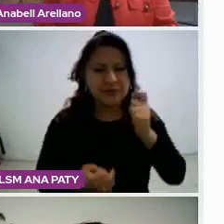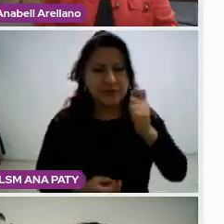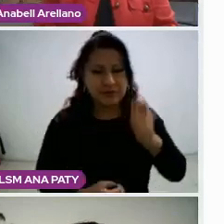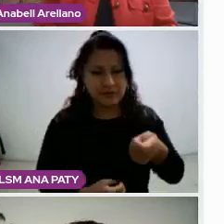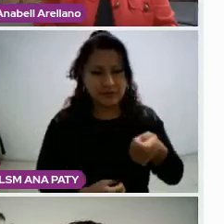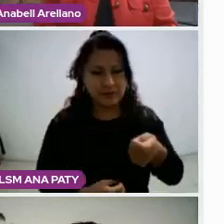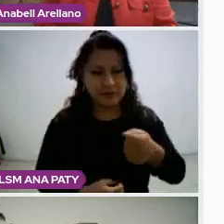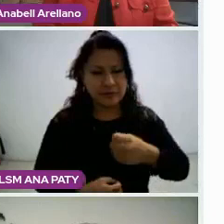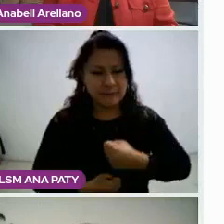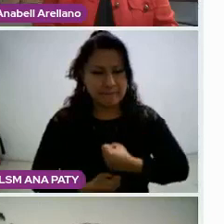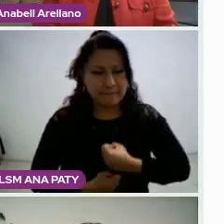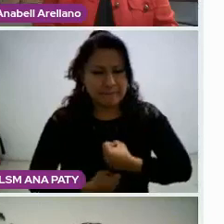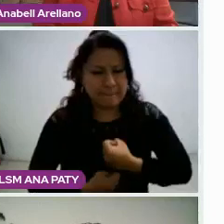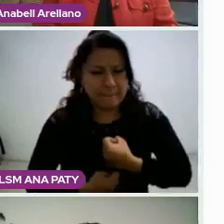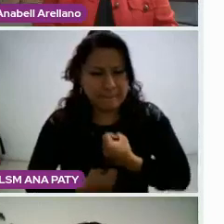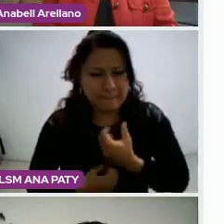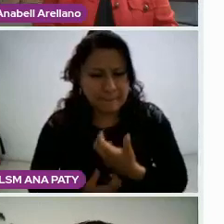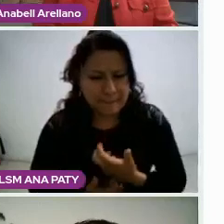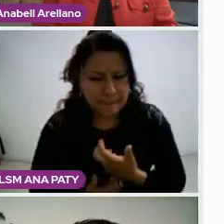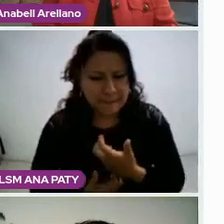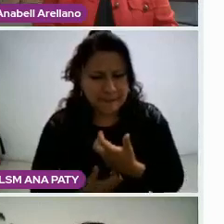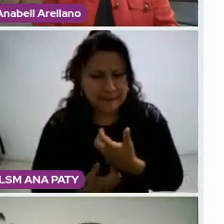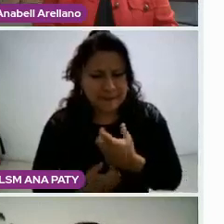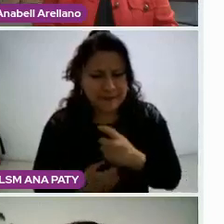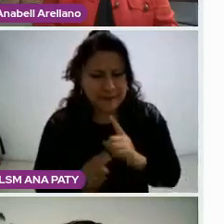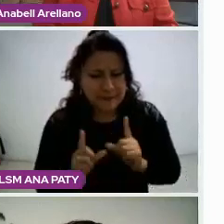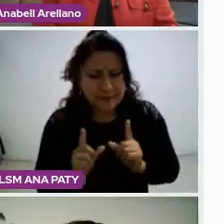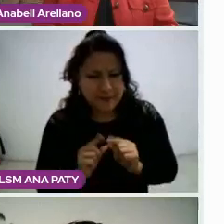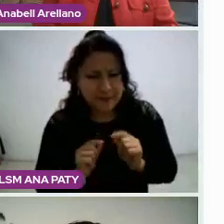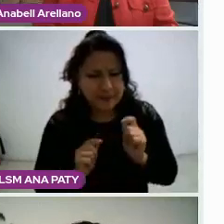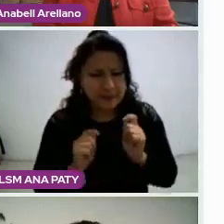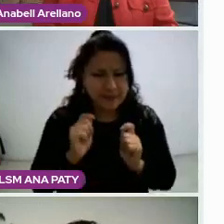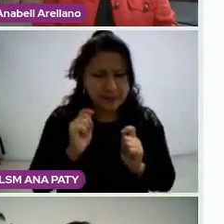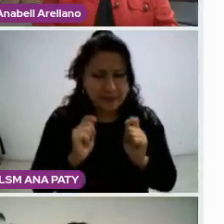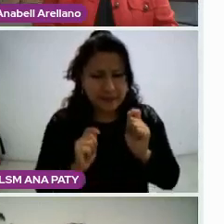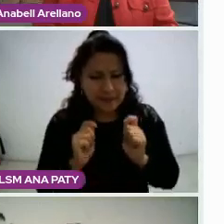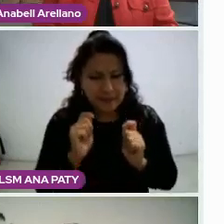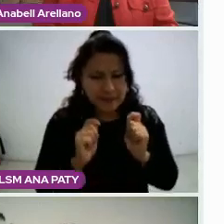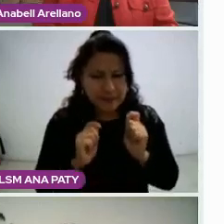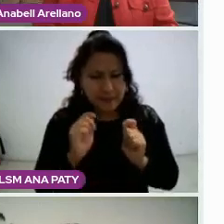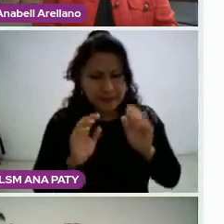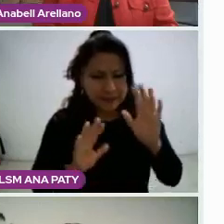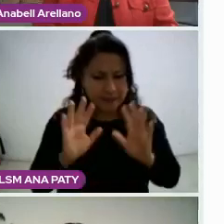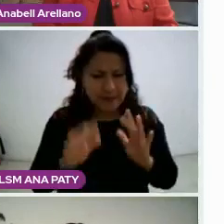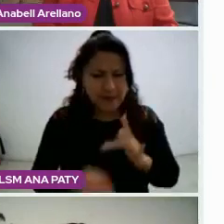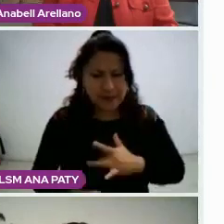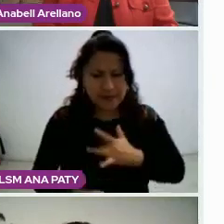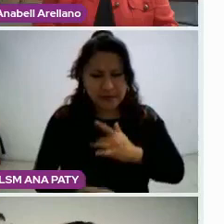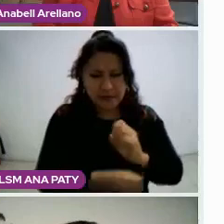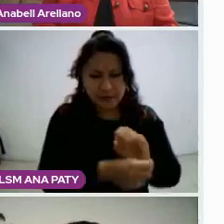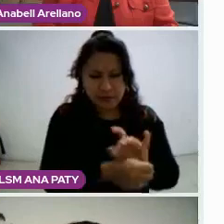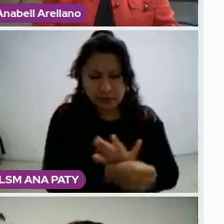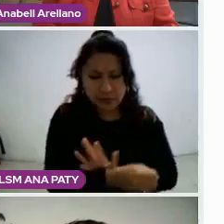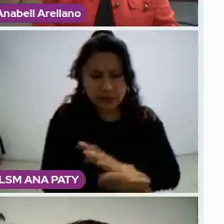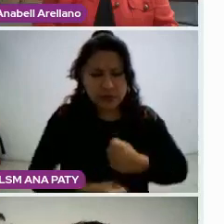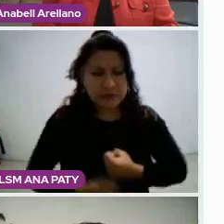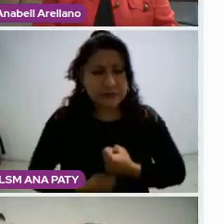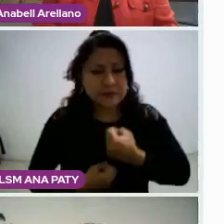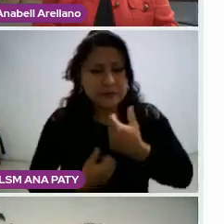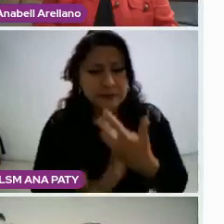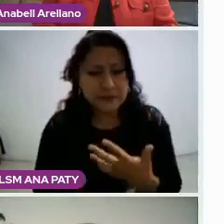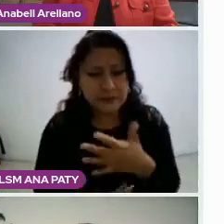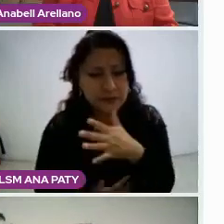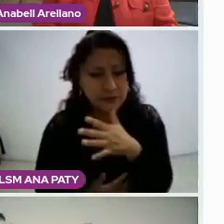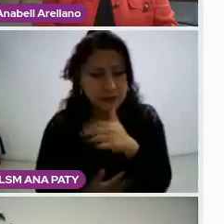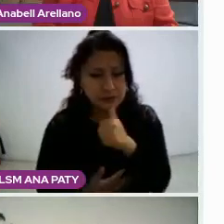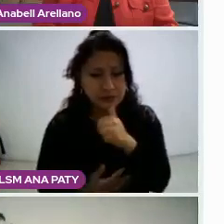verbal, mímica o gestual de las emociones o los sentimientos. ¿Cuántas personas no reconocen o no han conocido en su vida